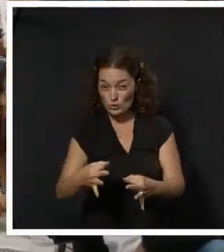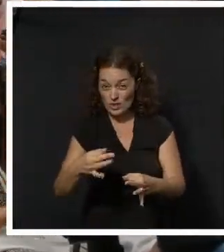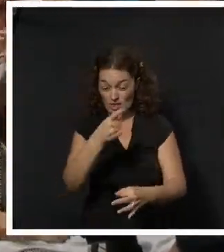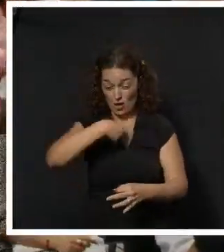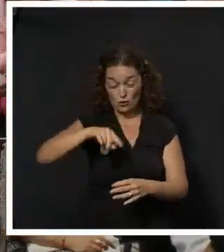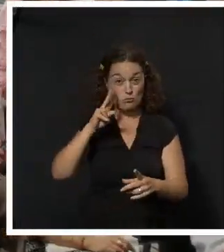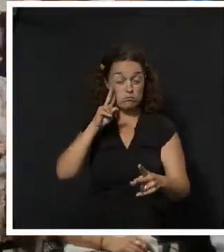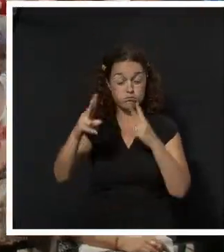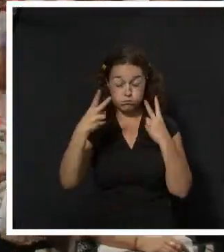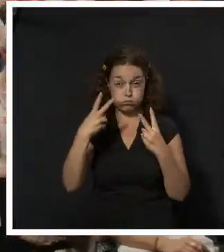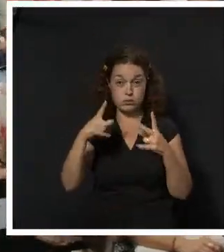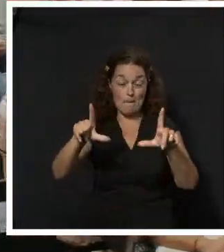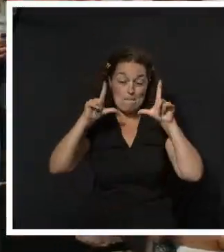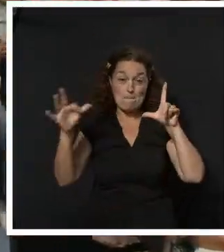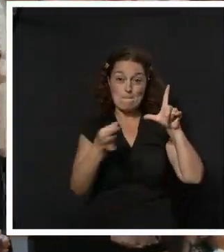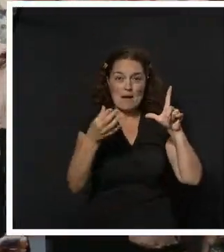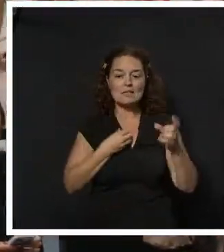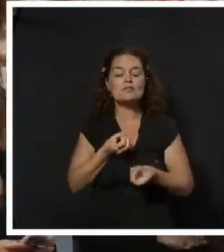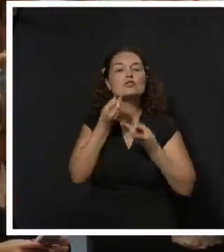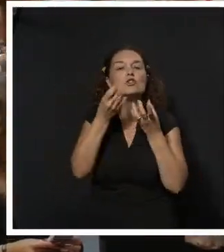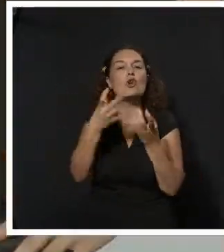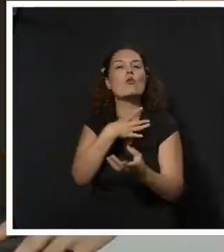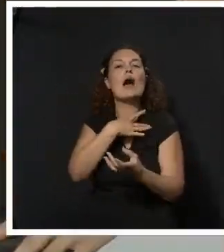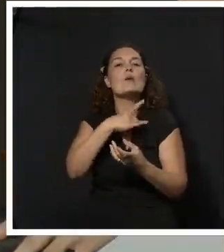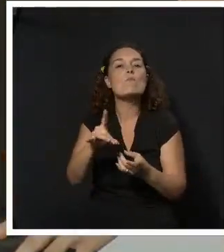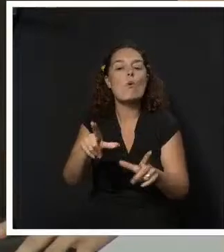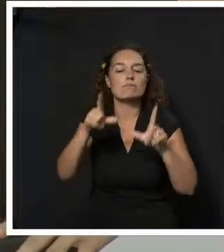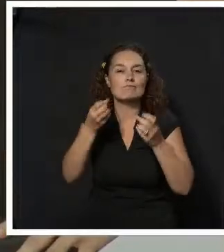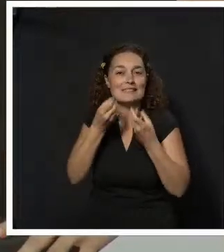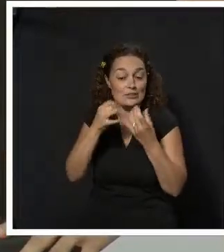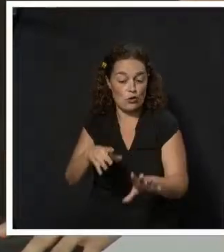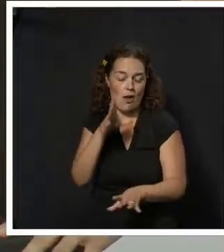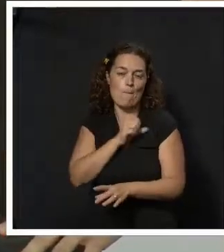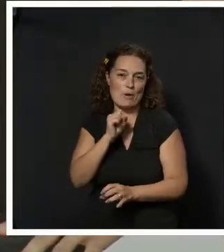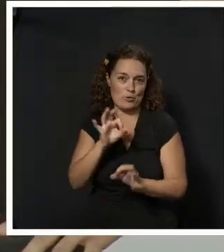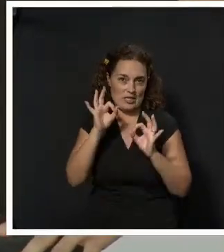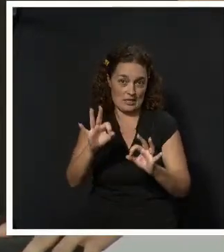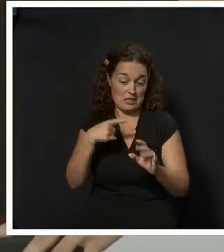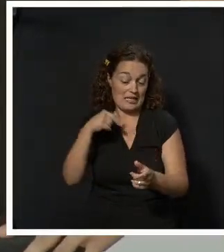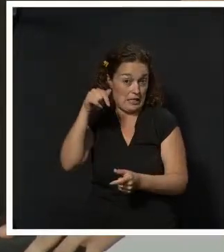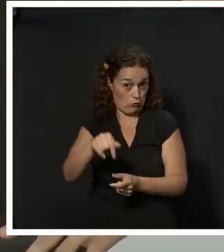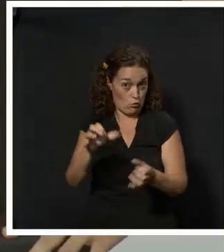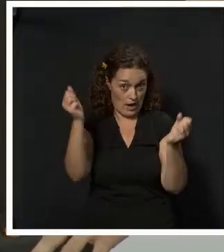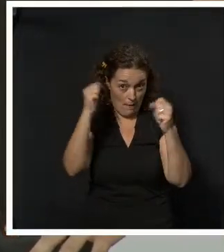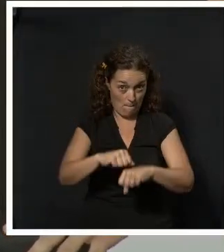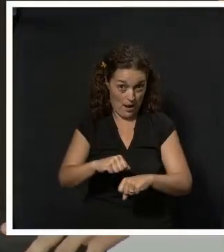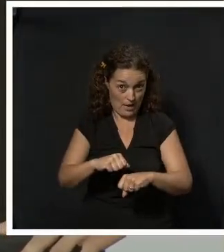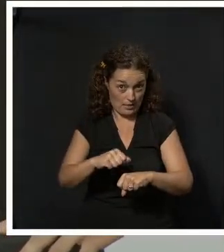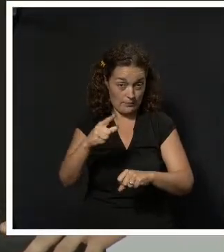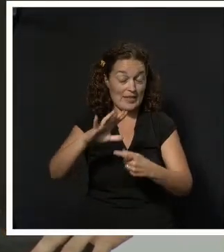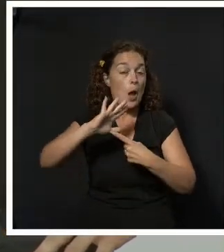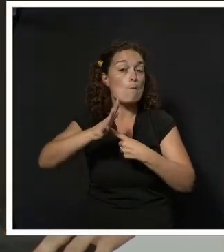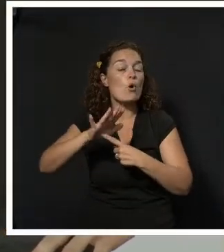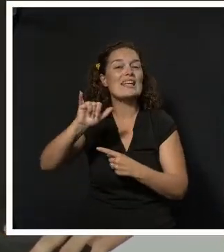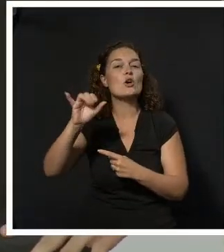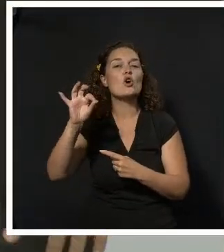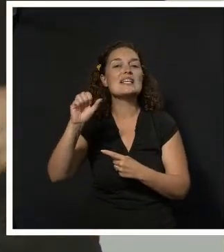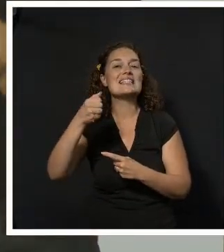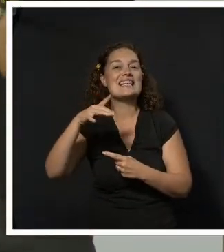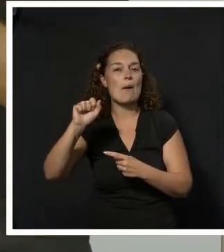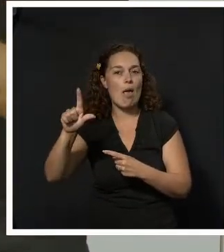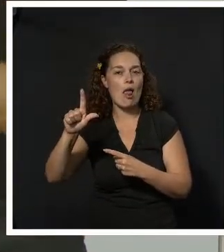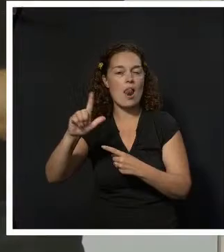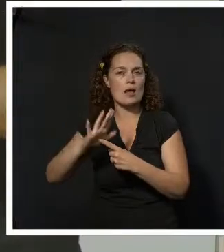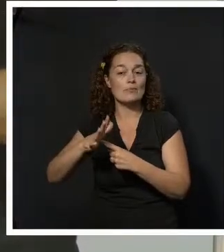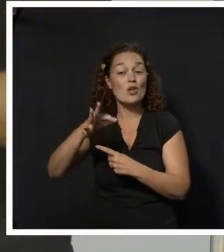es que tenemos más visibilidad de podemos contar esas historias que además son hermosísimas esta una de las vale Este molino de Isabel